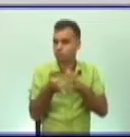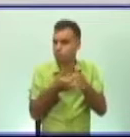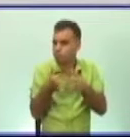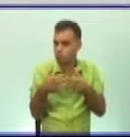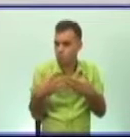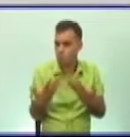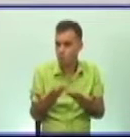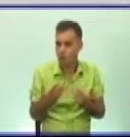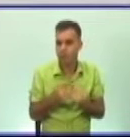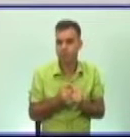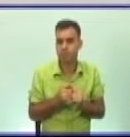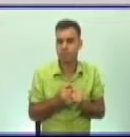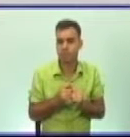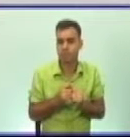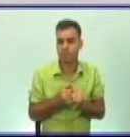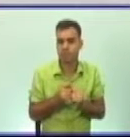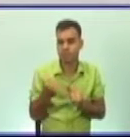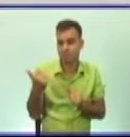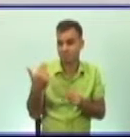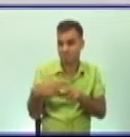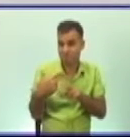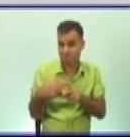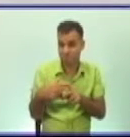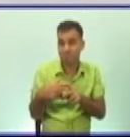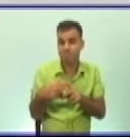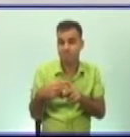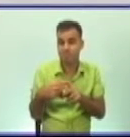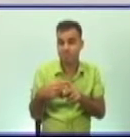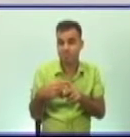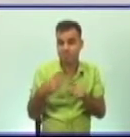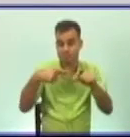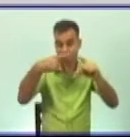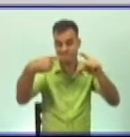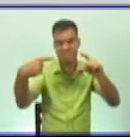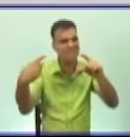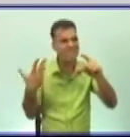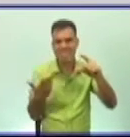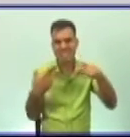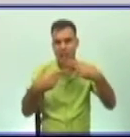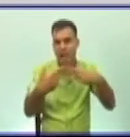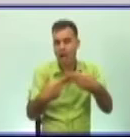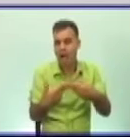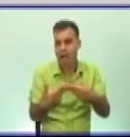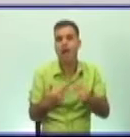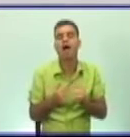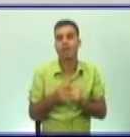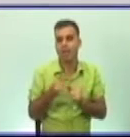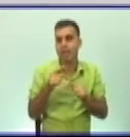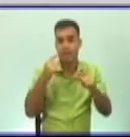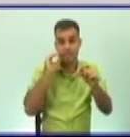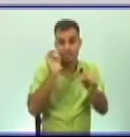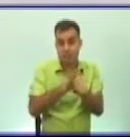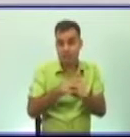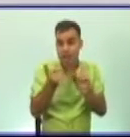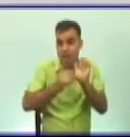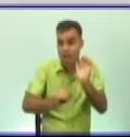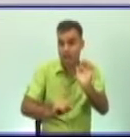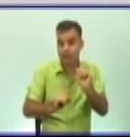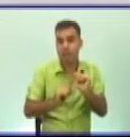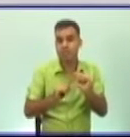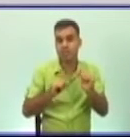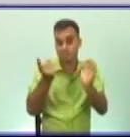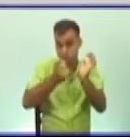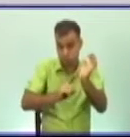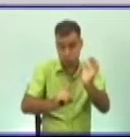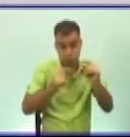el generador en este circuito. Por supuesto que el generador está entregando la energía que